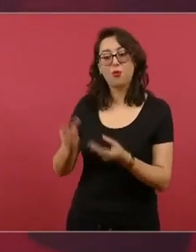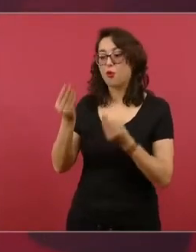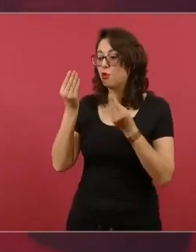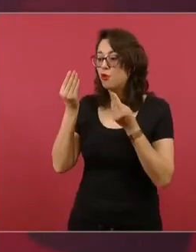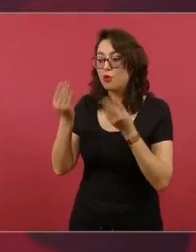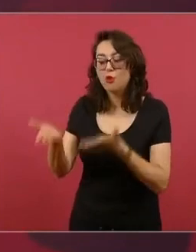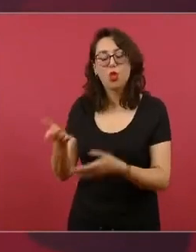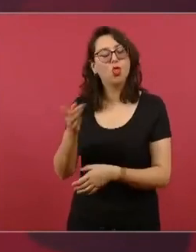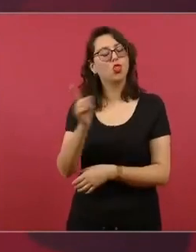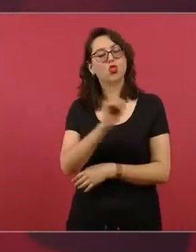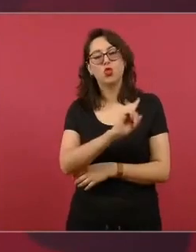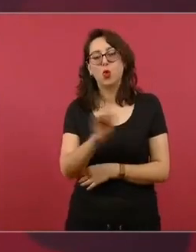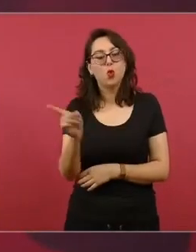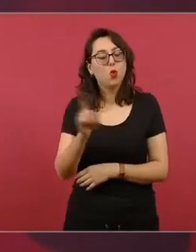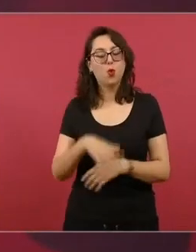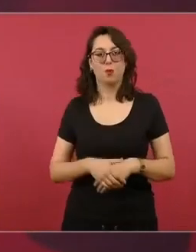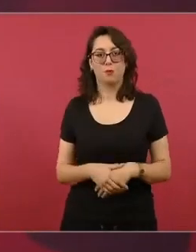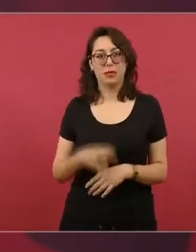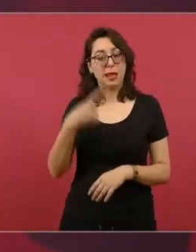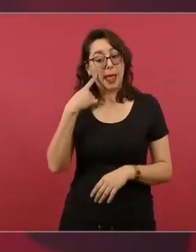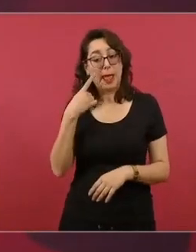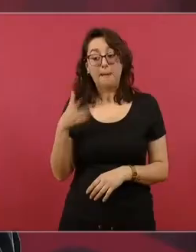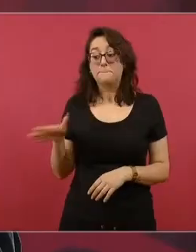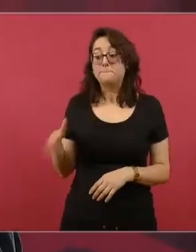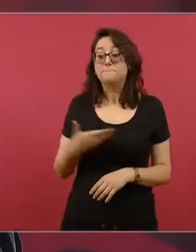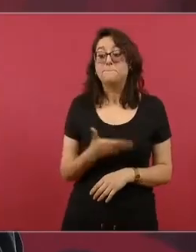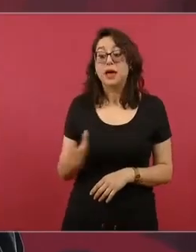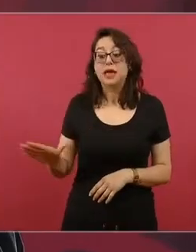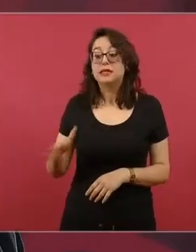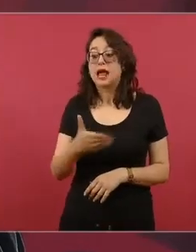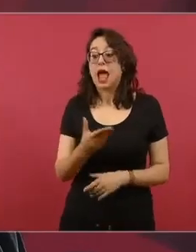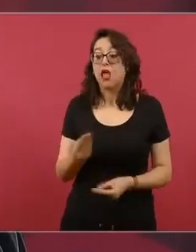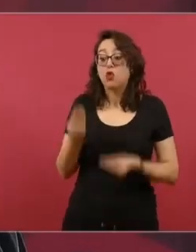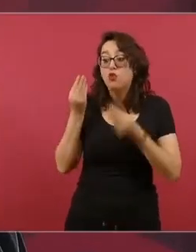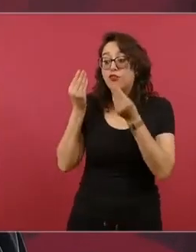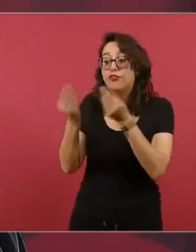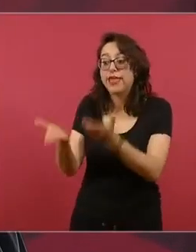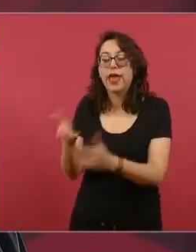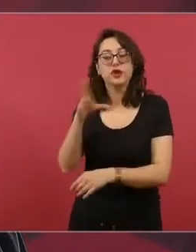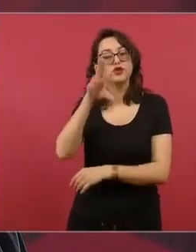no les des pescado, enséñalos a pescar.